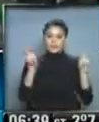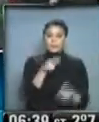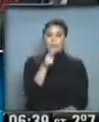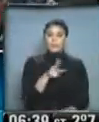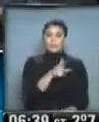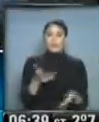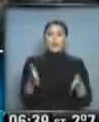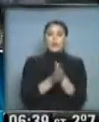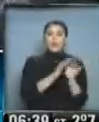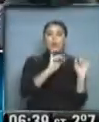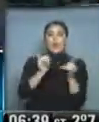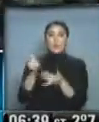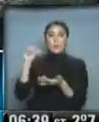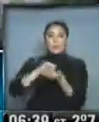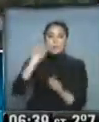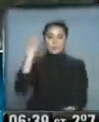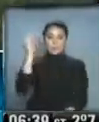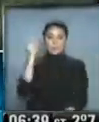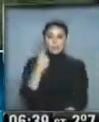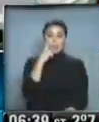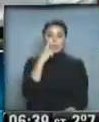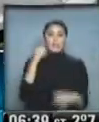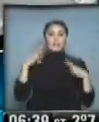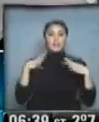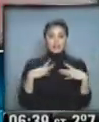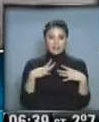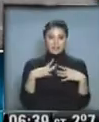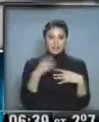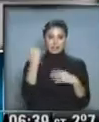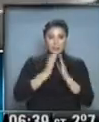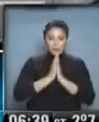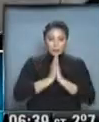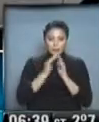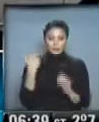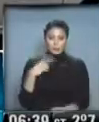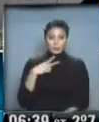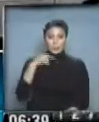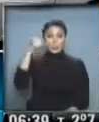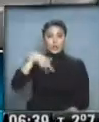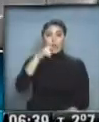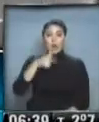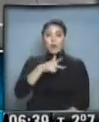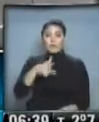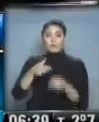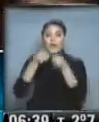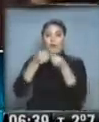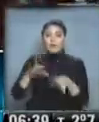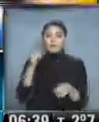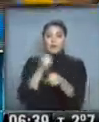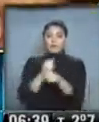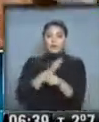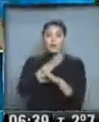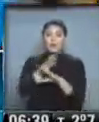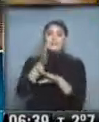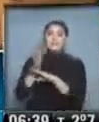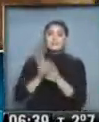Francisco con los jóvenes en Brasil. Tras un día de descanso donde encabezó una misa íntima, el Papa retoma hoy su agenda en Río de Janeiro en el marco